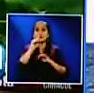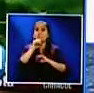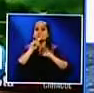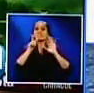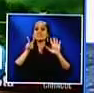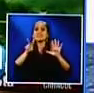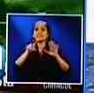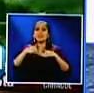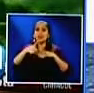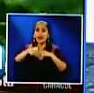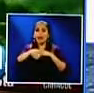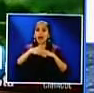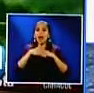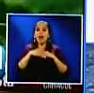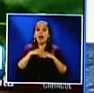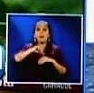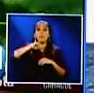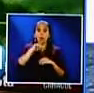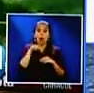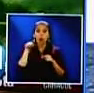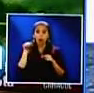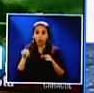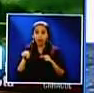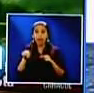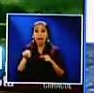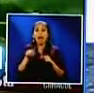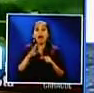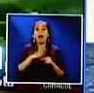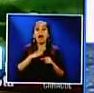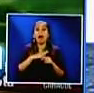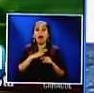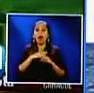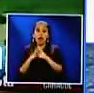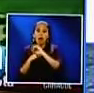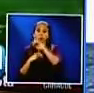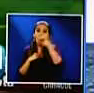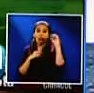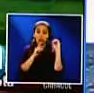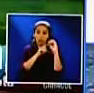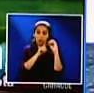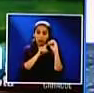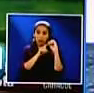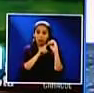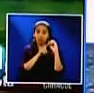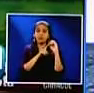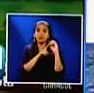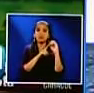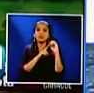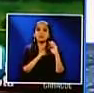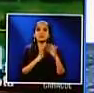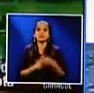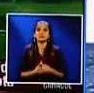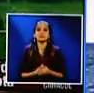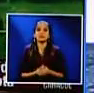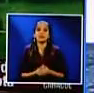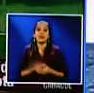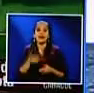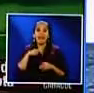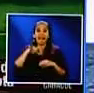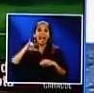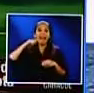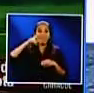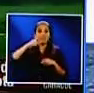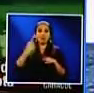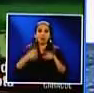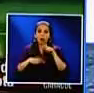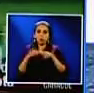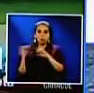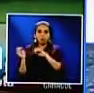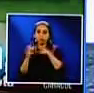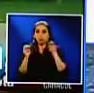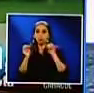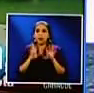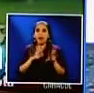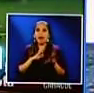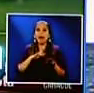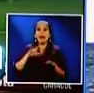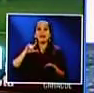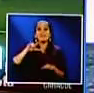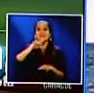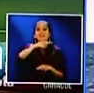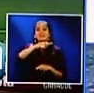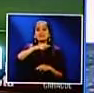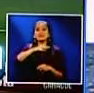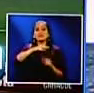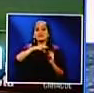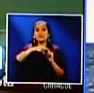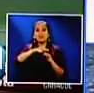que comunica a Bogotá, en el occidente de la ciudad, en el departamento de Cundinamarca. Este avión carguero pues se dice que era afiliado a la empresa Centurión